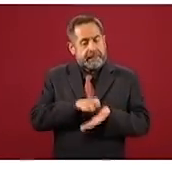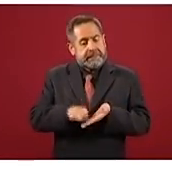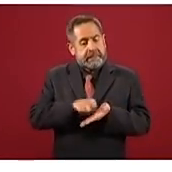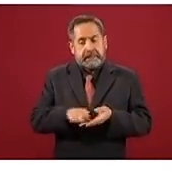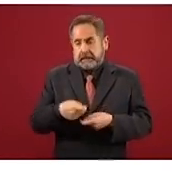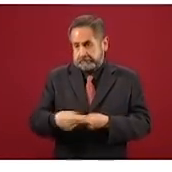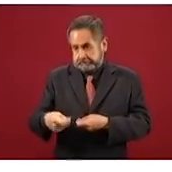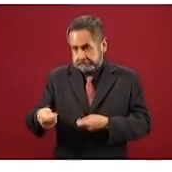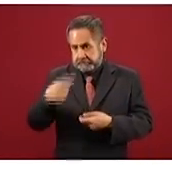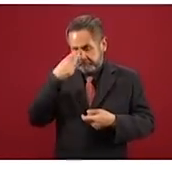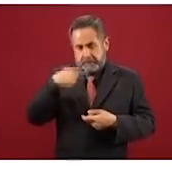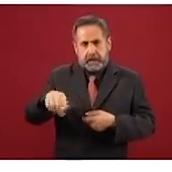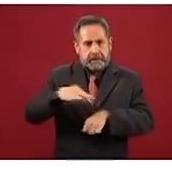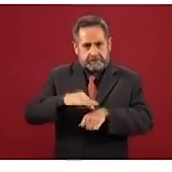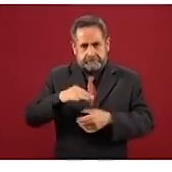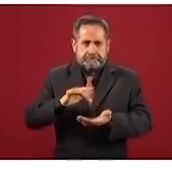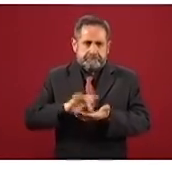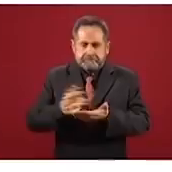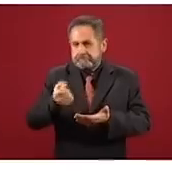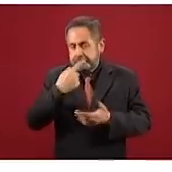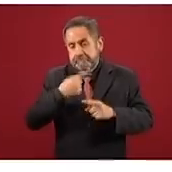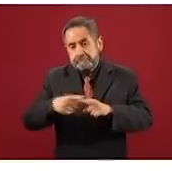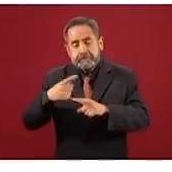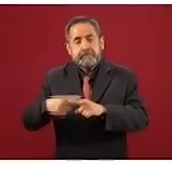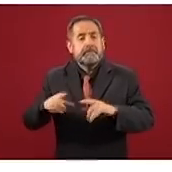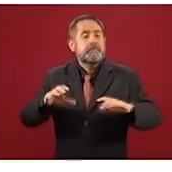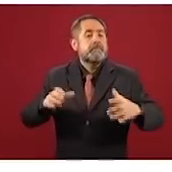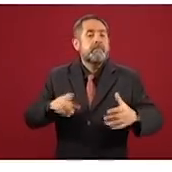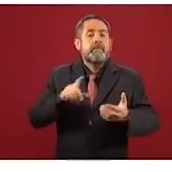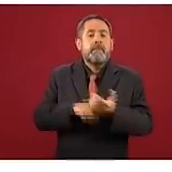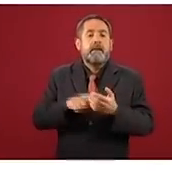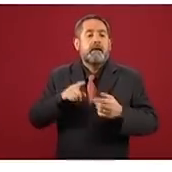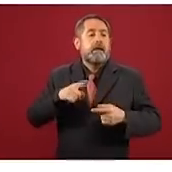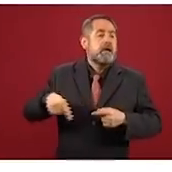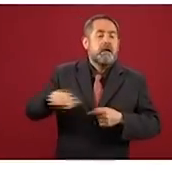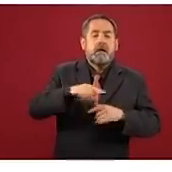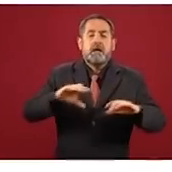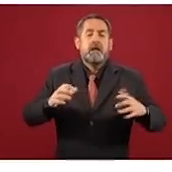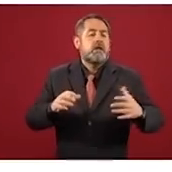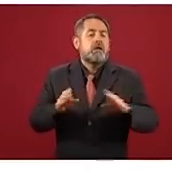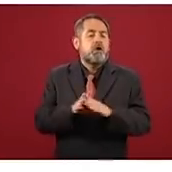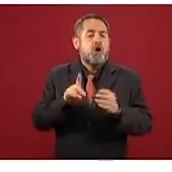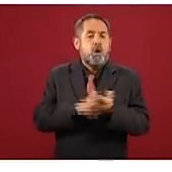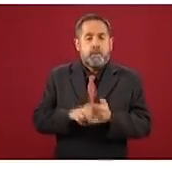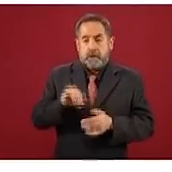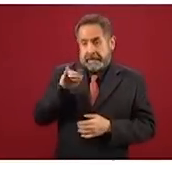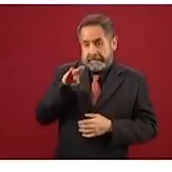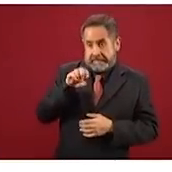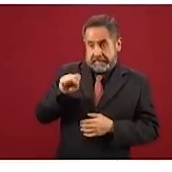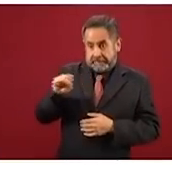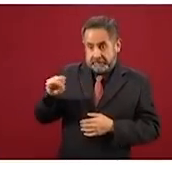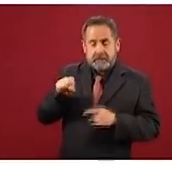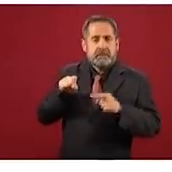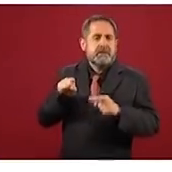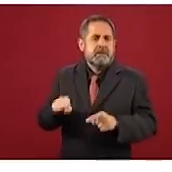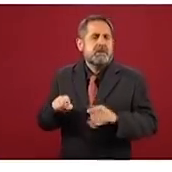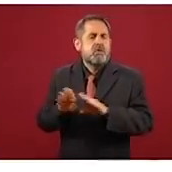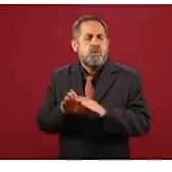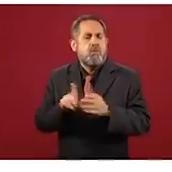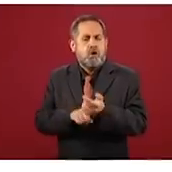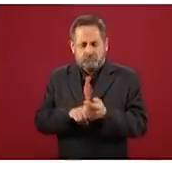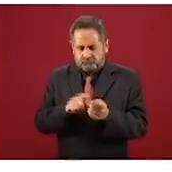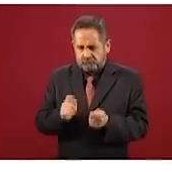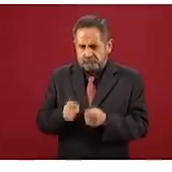los hospitales rurales, las unidades médicas rurales, algunas de las unidades médicas urbanas del IMSS Bienestar, se garantiza